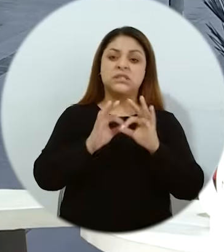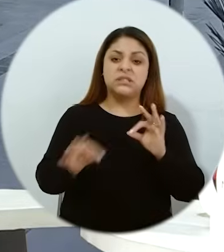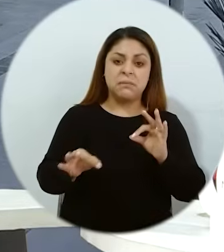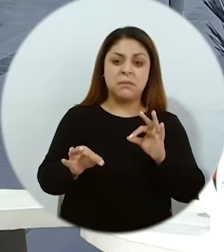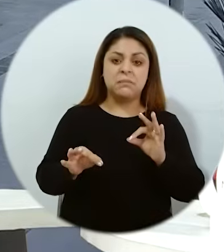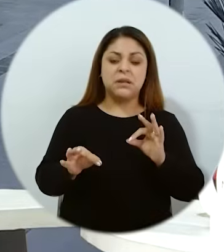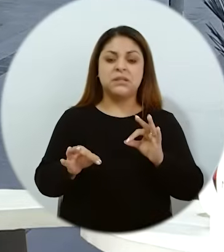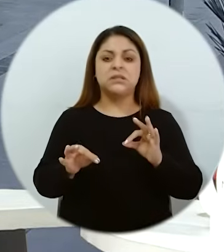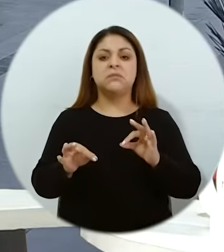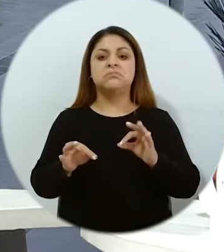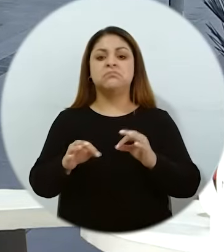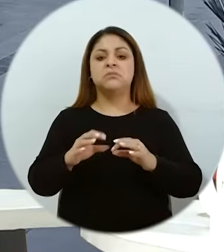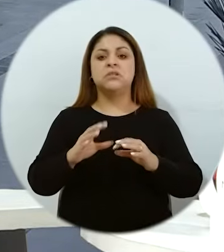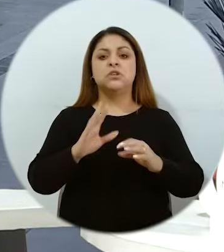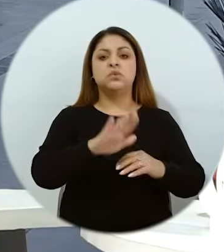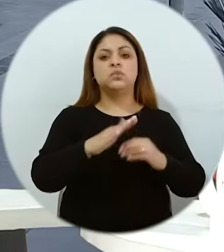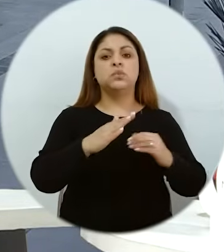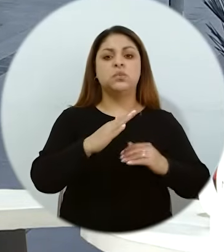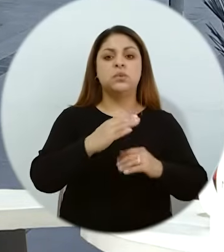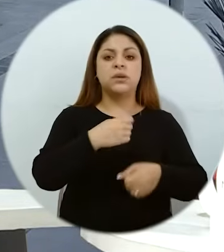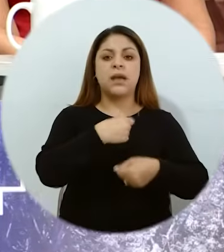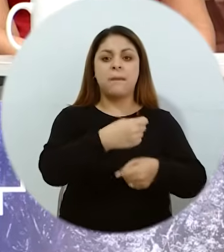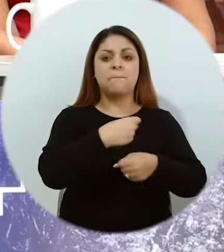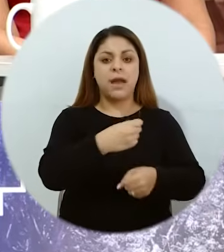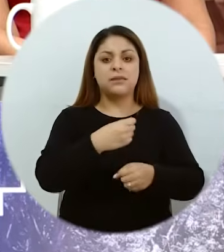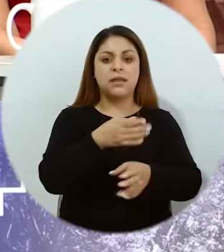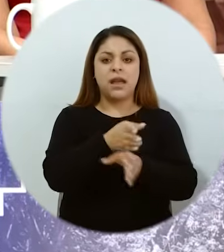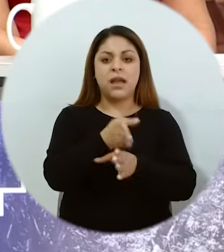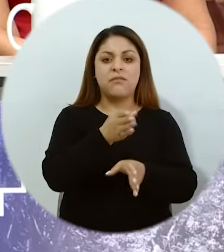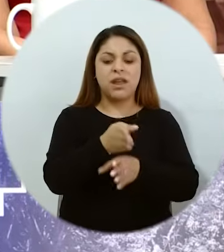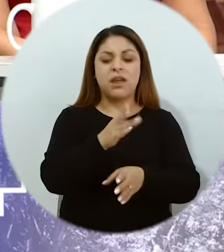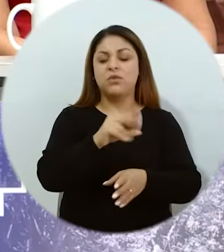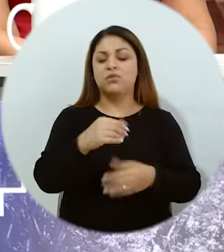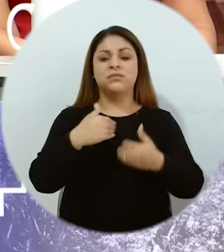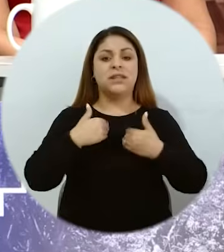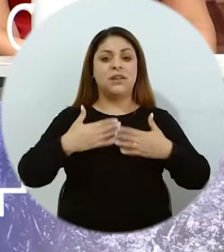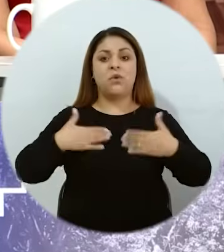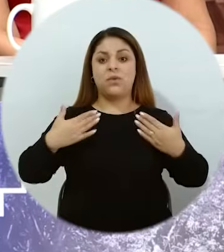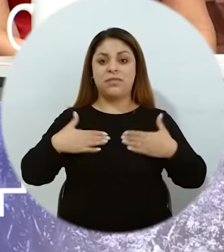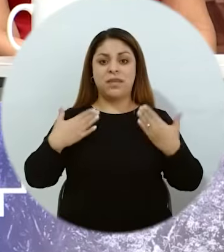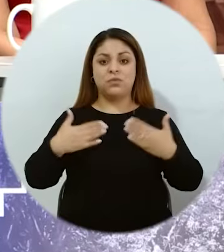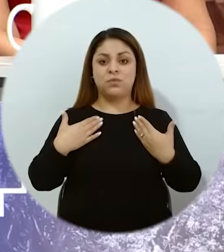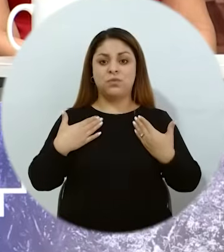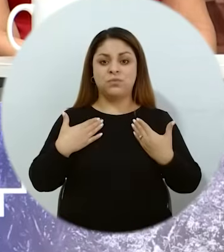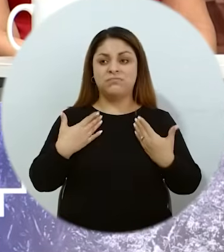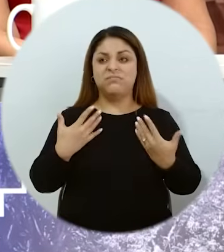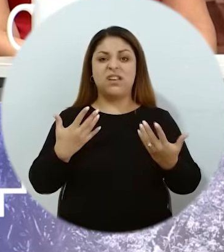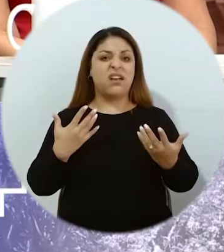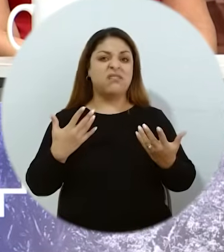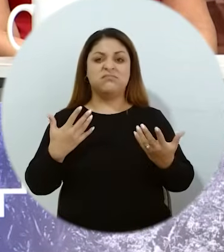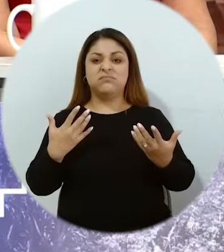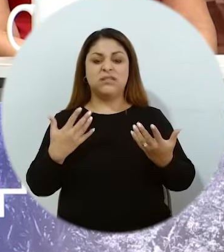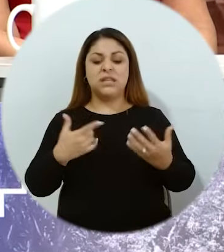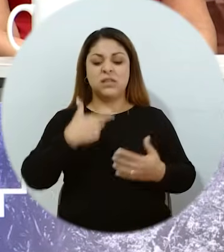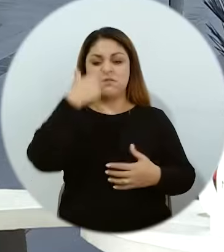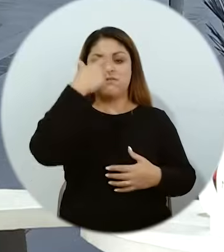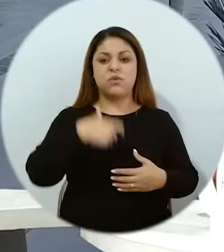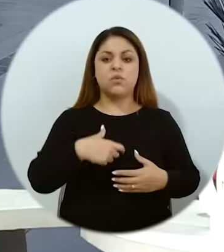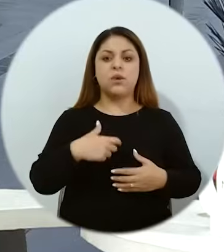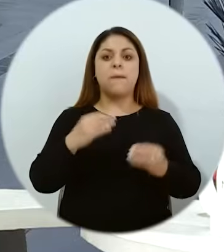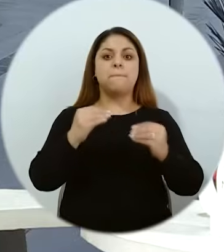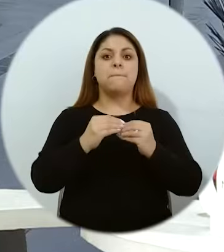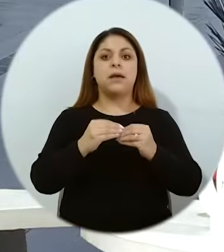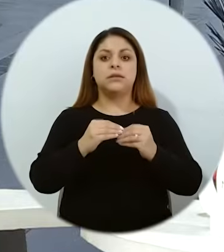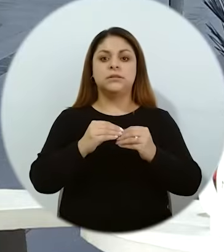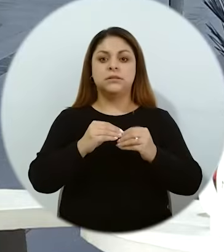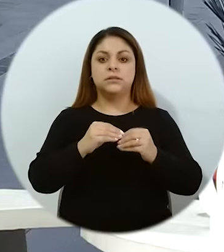o simplemente construir su campaña, su carrera a partir del descontento, atizar el descontento y ser una figura